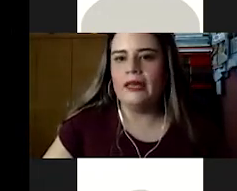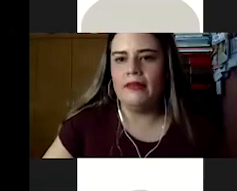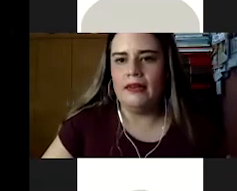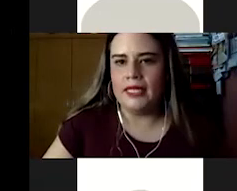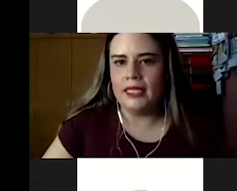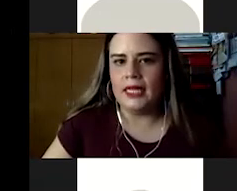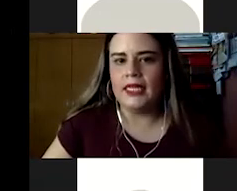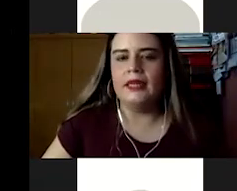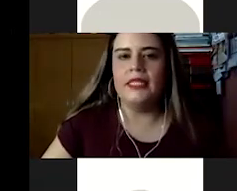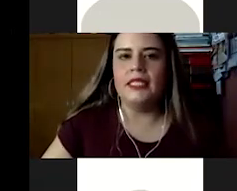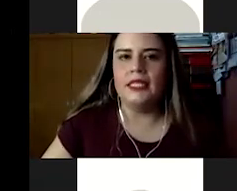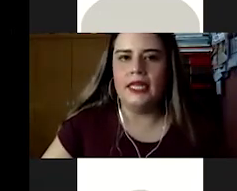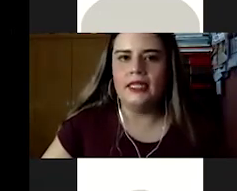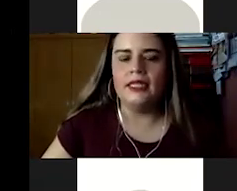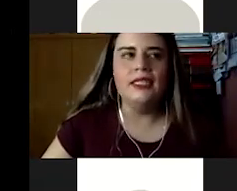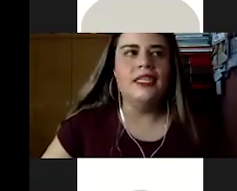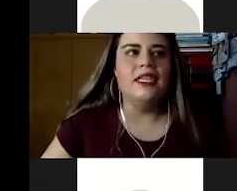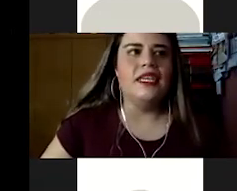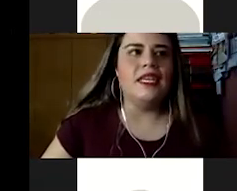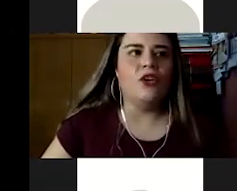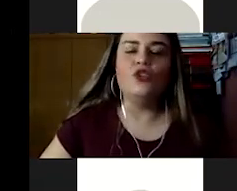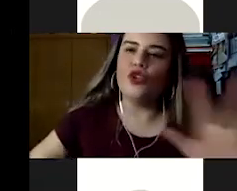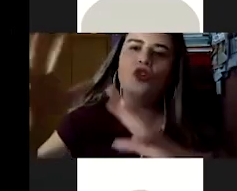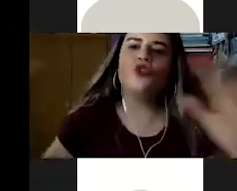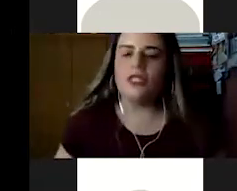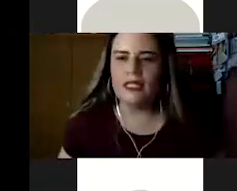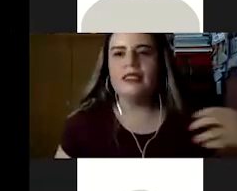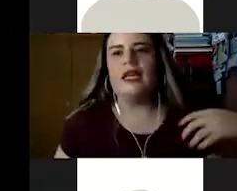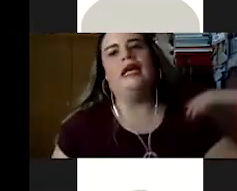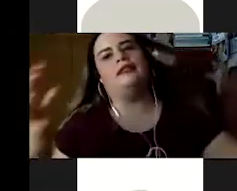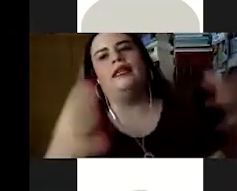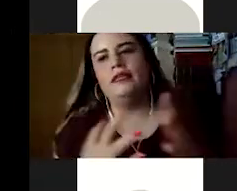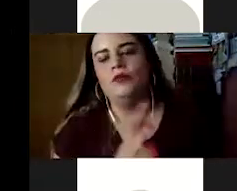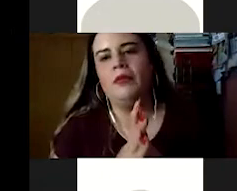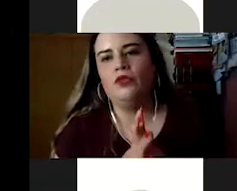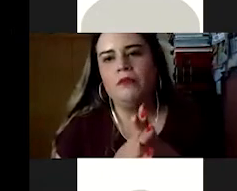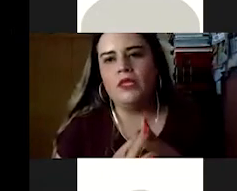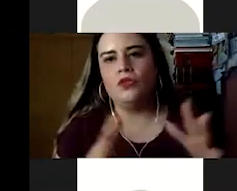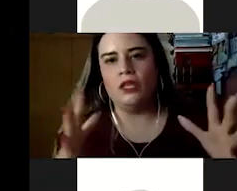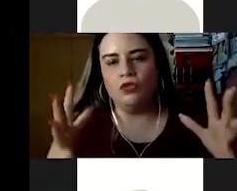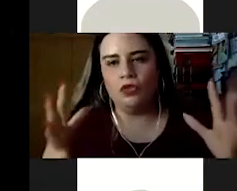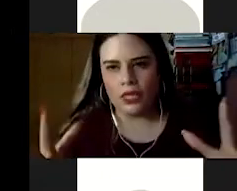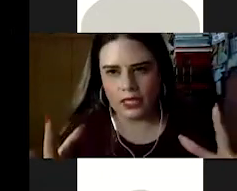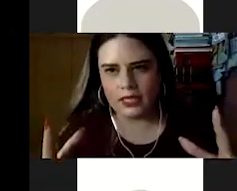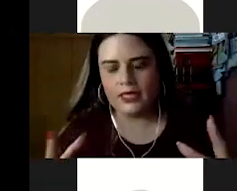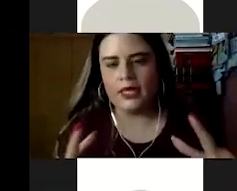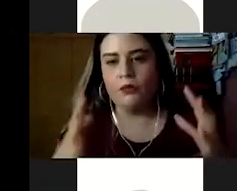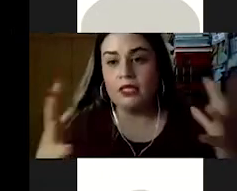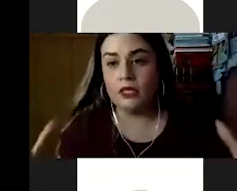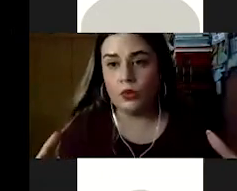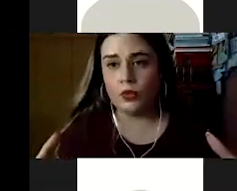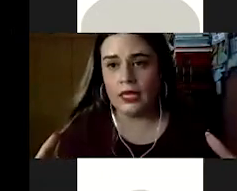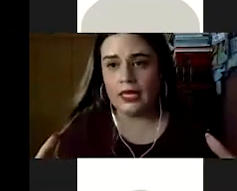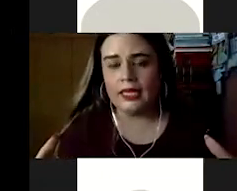que iba el avance de la Agenda 2030 y con todo lo que ustedes hasta este momento han visto de los ODS, de cómo